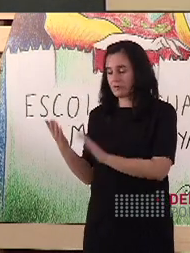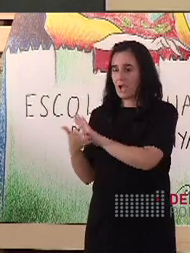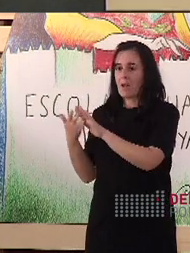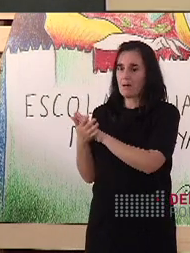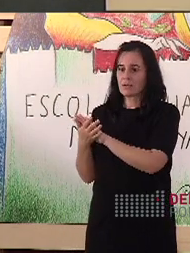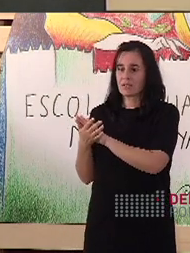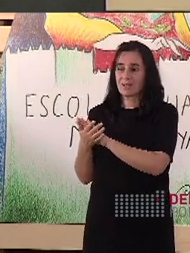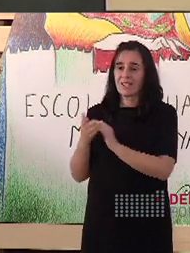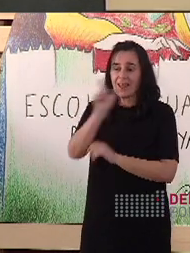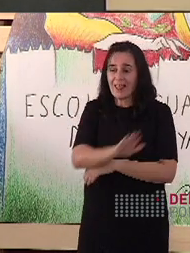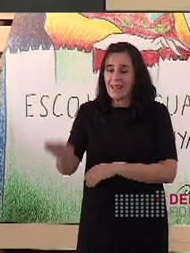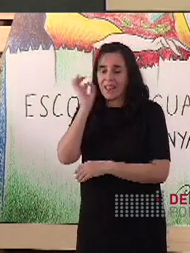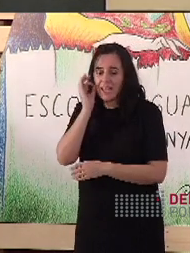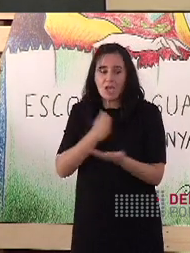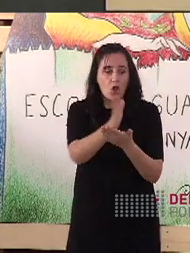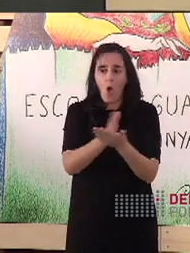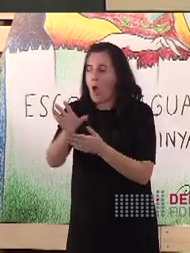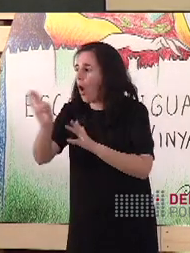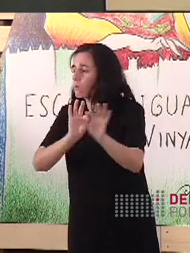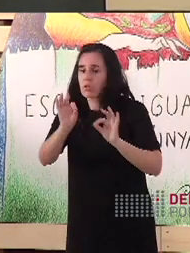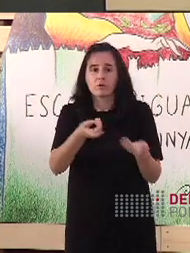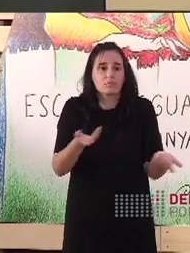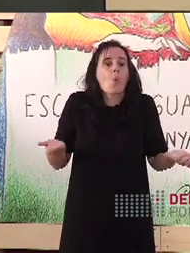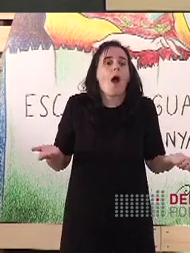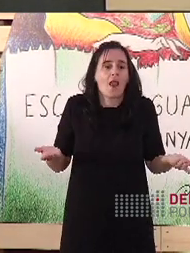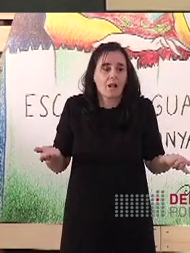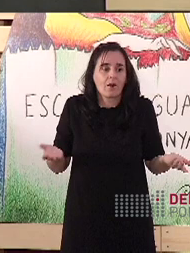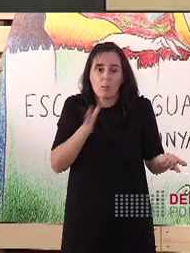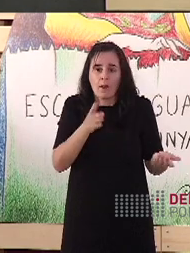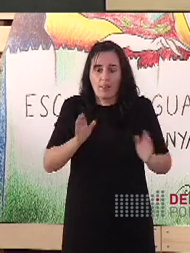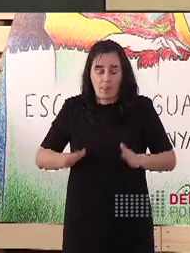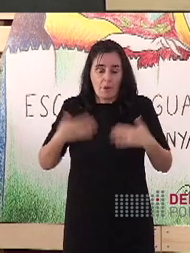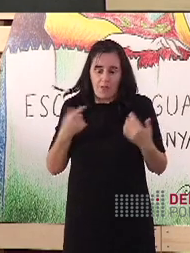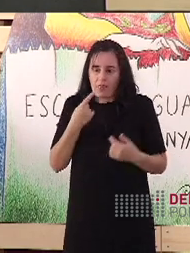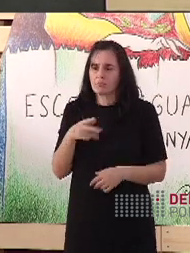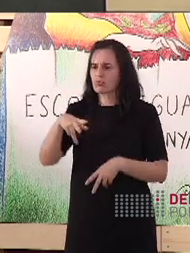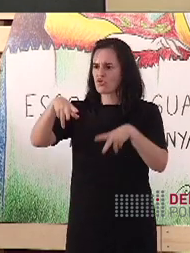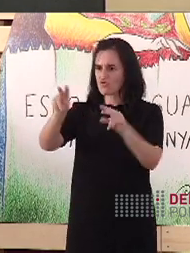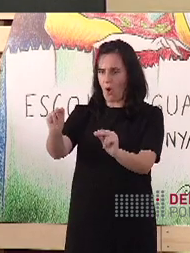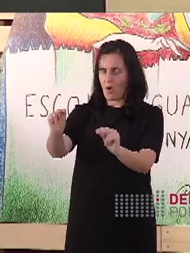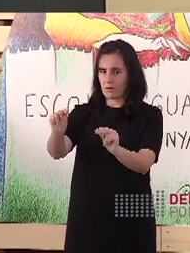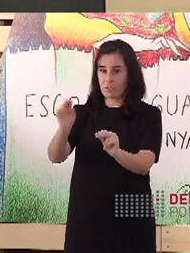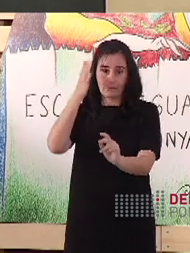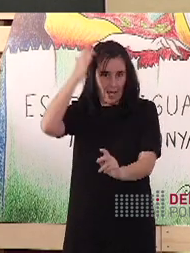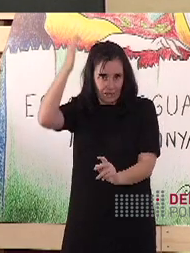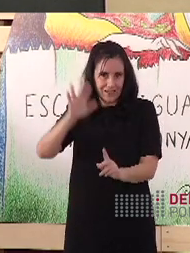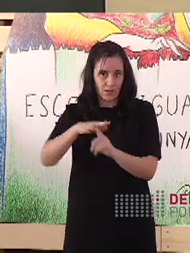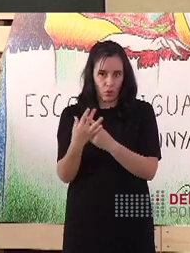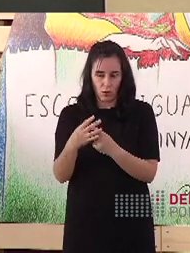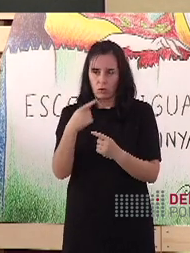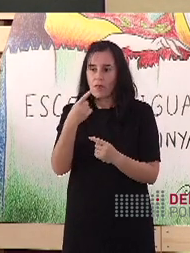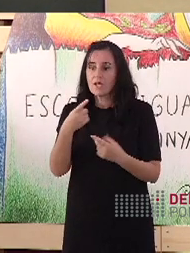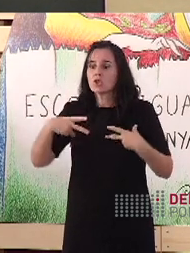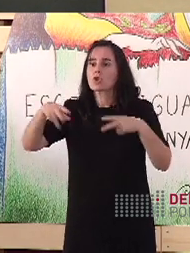tienen estas niñas? Porque claro, si de repente dicen no, cuando tú en una situación así, tú dices no,